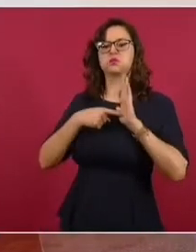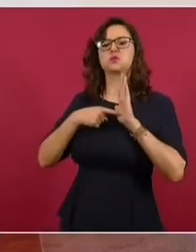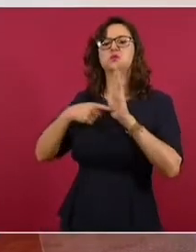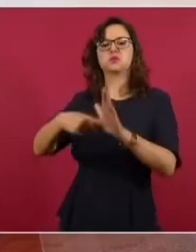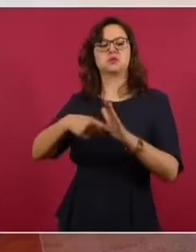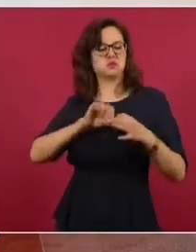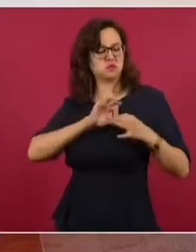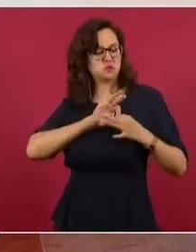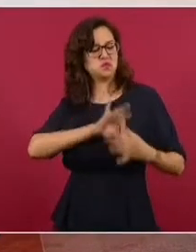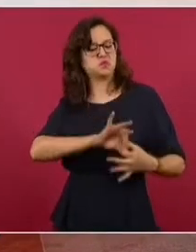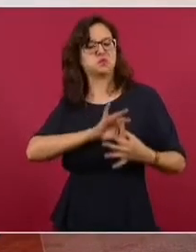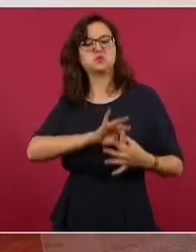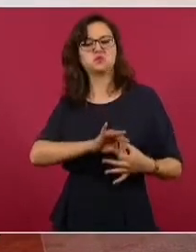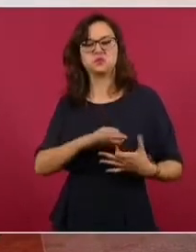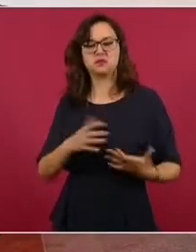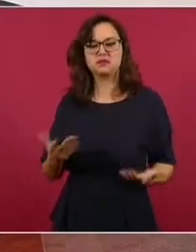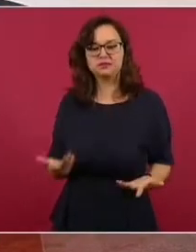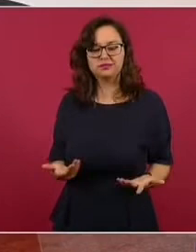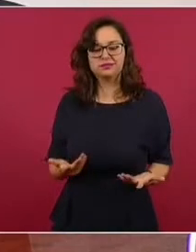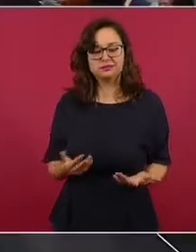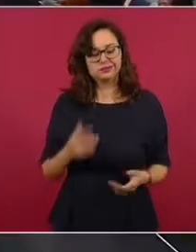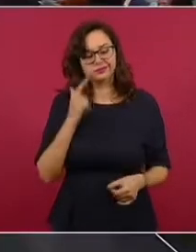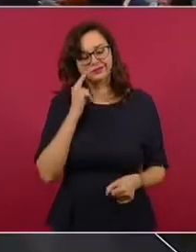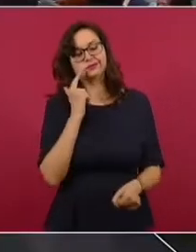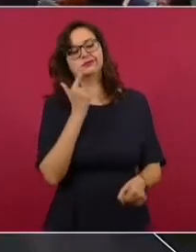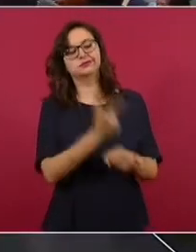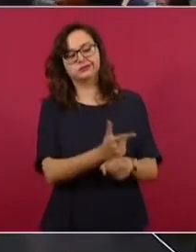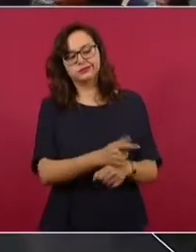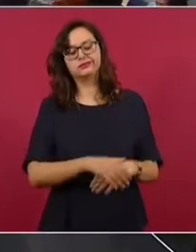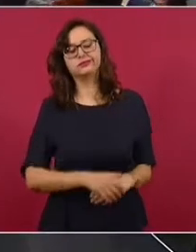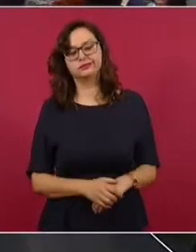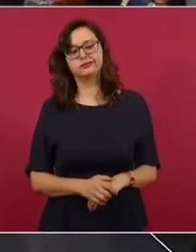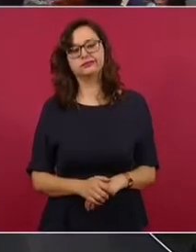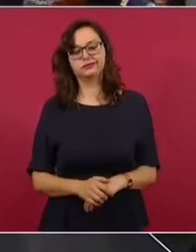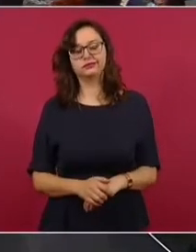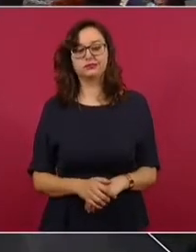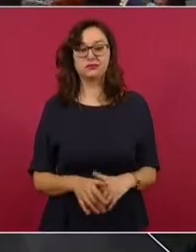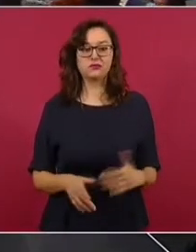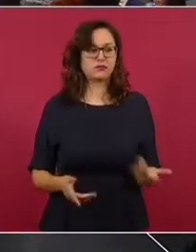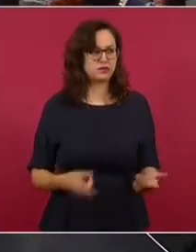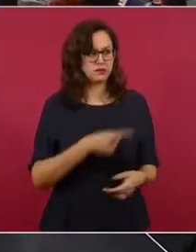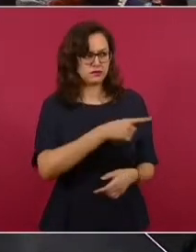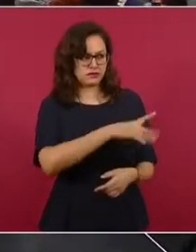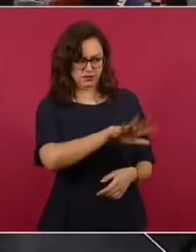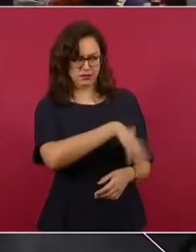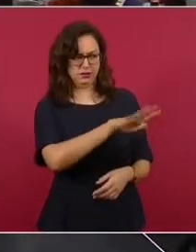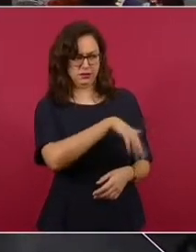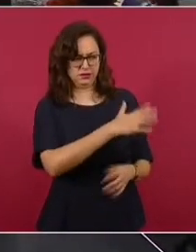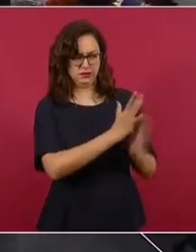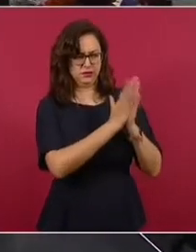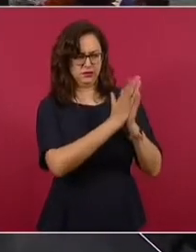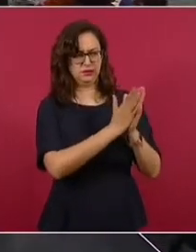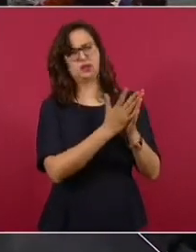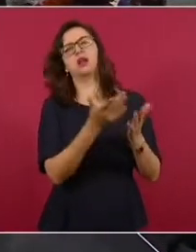unos días, creo que fue antier o ayer, a ver si lo consiguen,